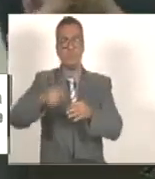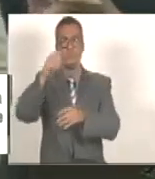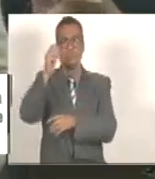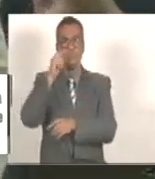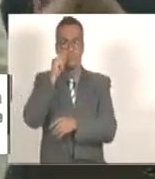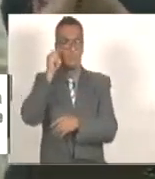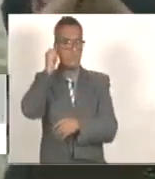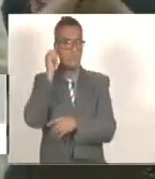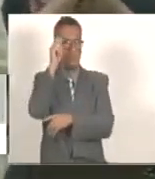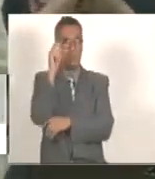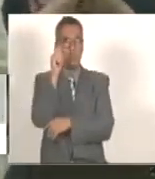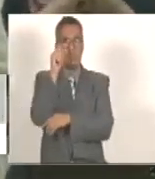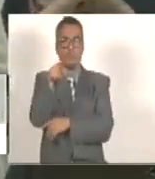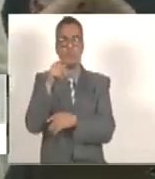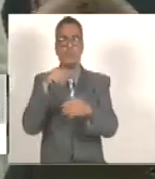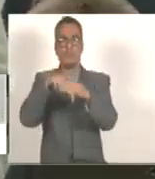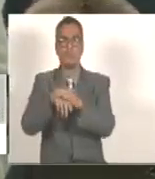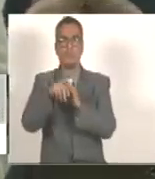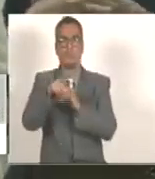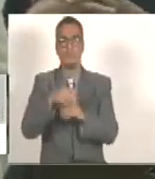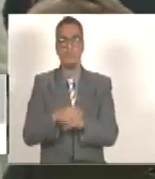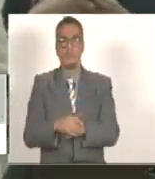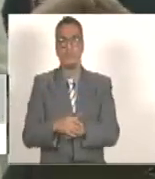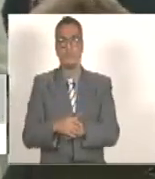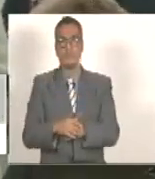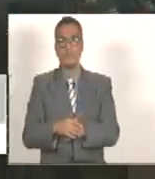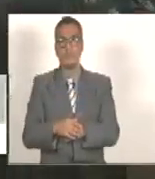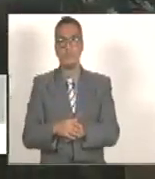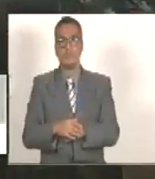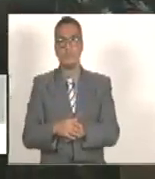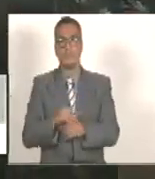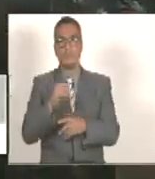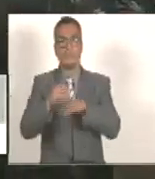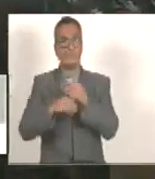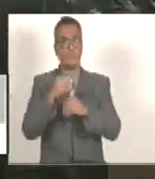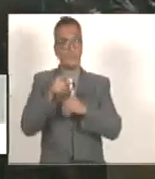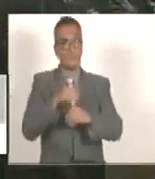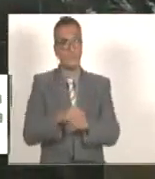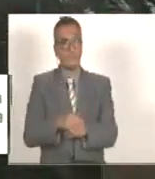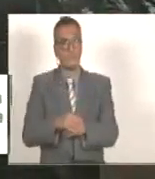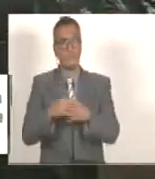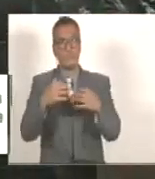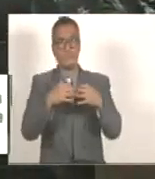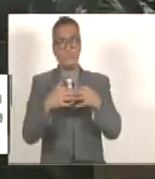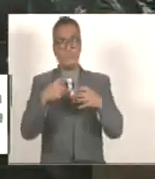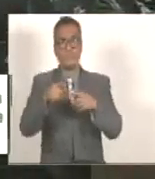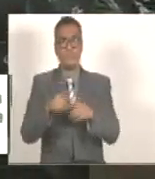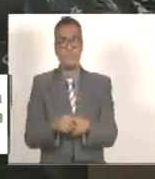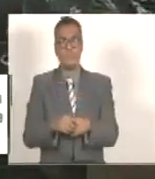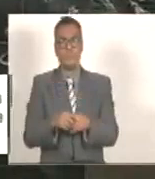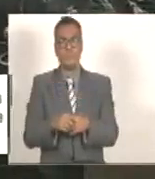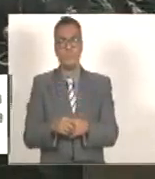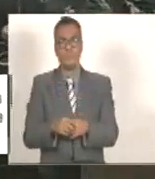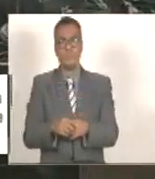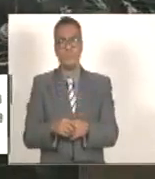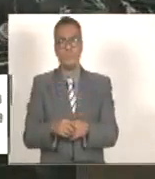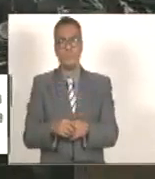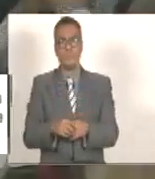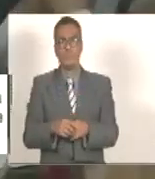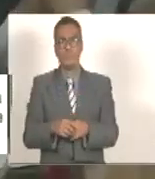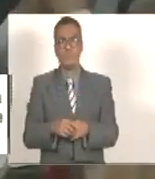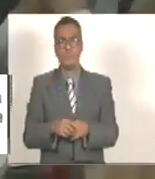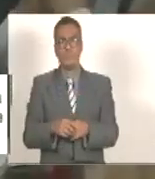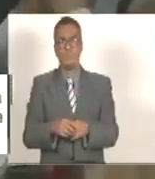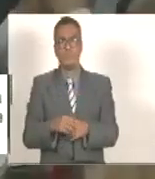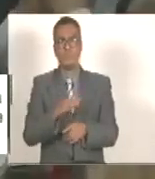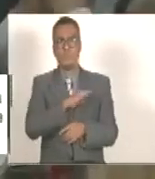que estamos incorporados en esto, y que además ha sido una labor hermosa, laboriosa,